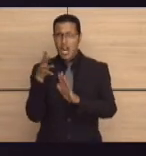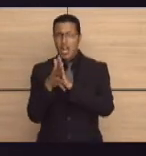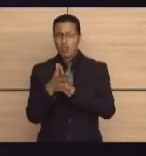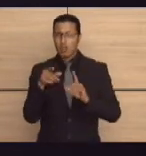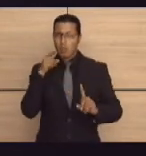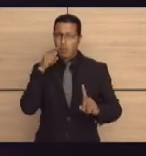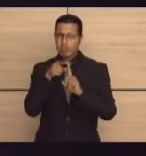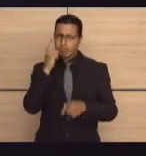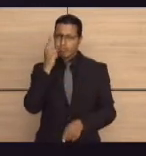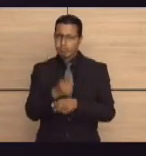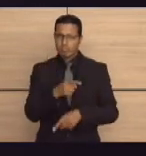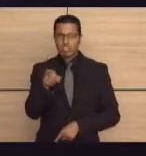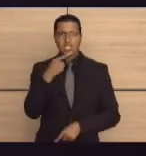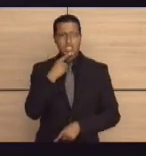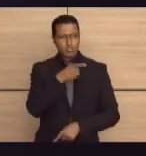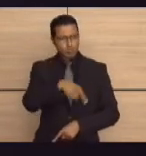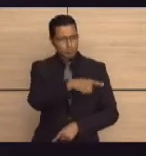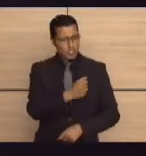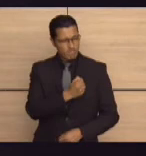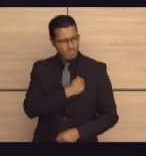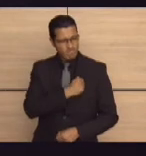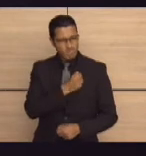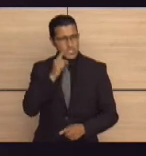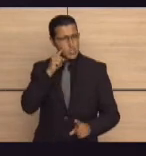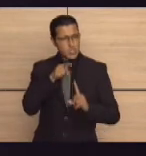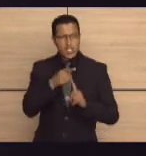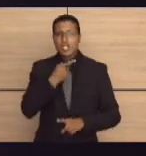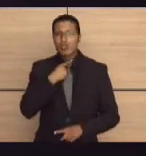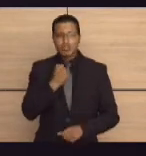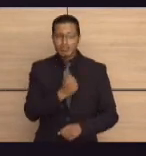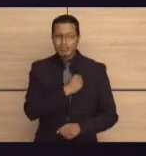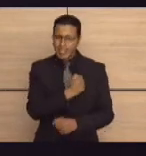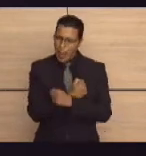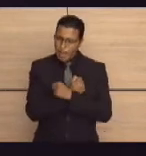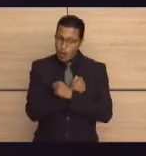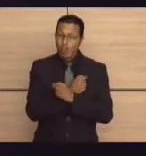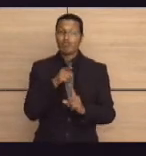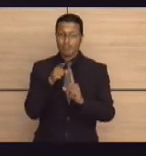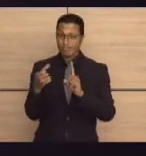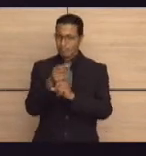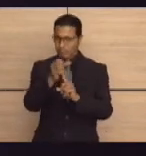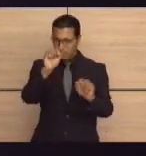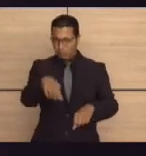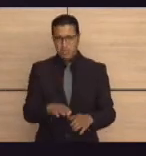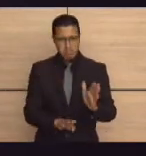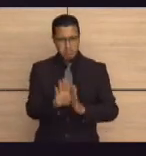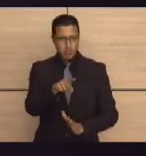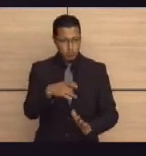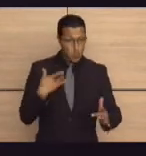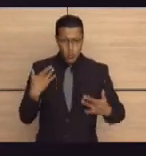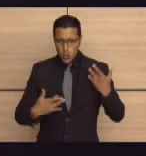contundente. Hagan lo que aman. Lo que se hace con amor se puede lograr. Disfruten lo que